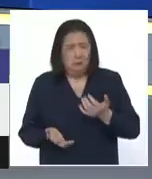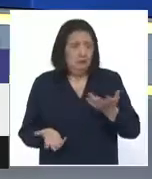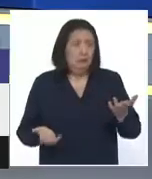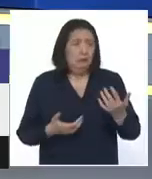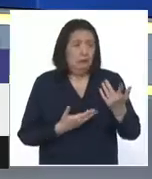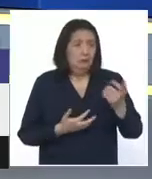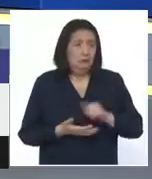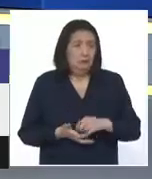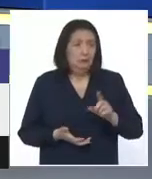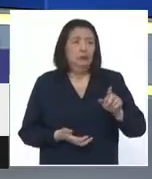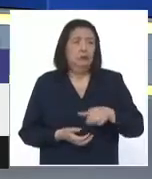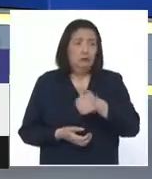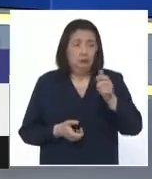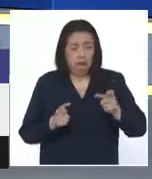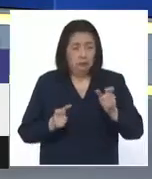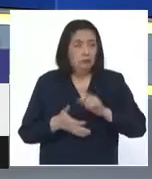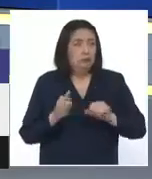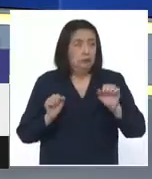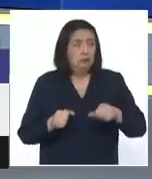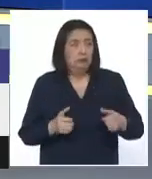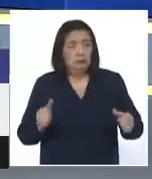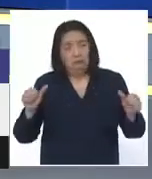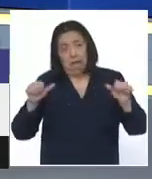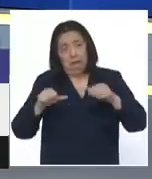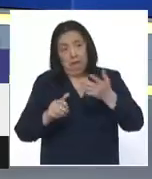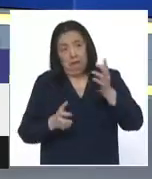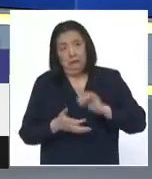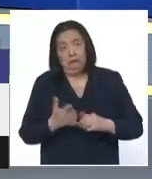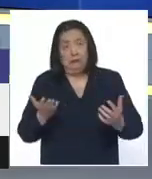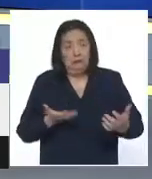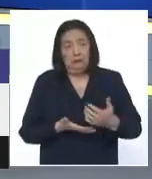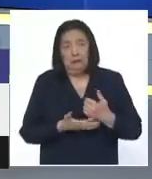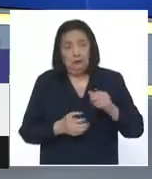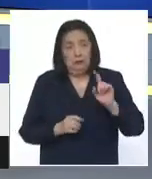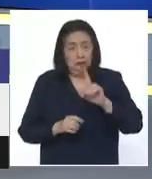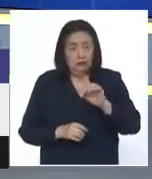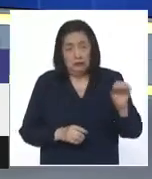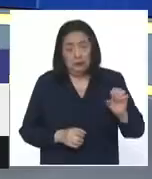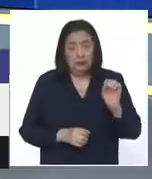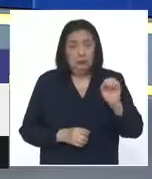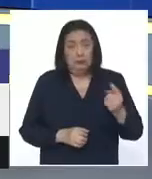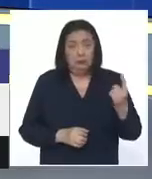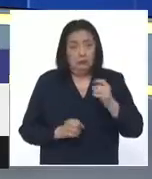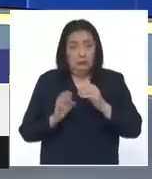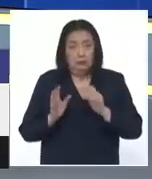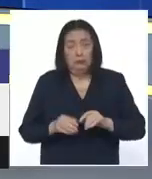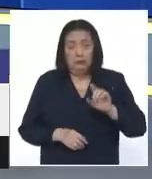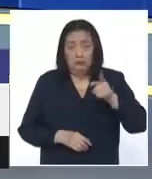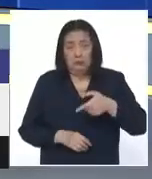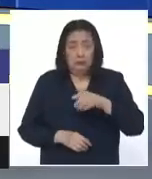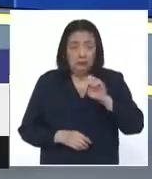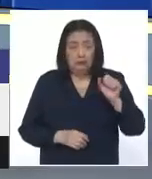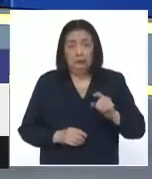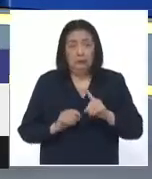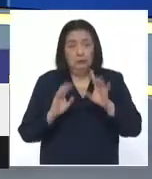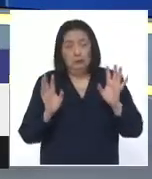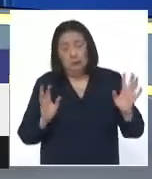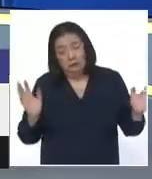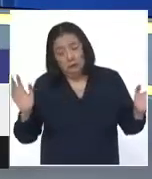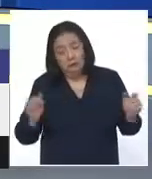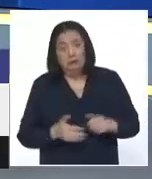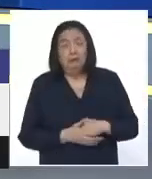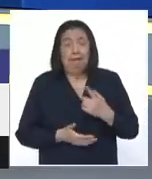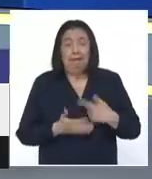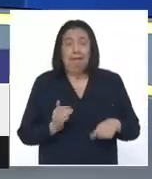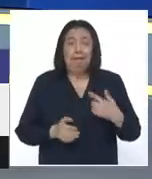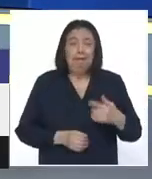espera a aquel que tiene la mala fortuna de ganar 100 soles al día, 1000 soles al día? Imagínense, pues, ¿a